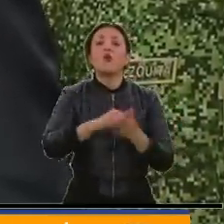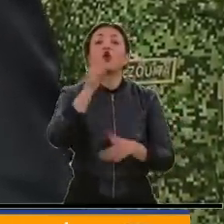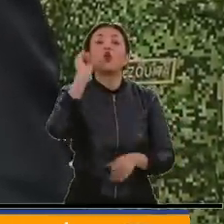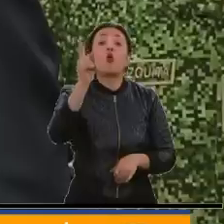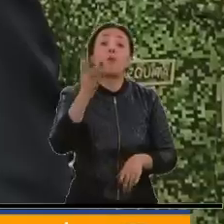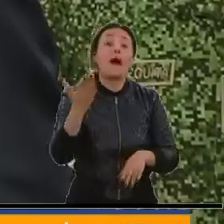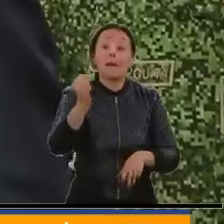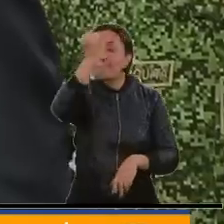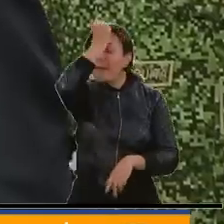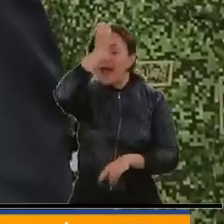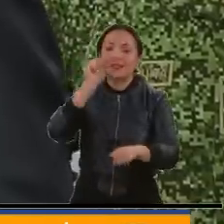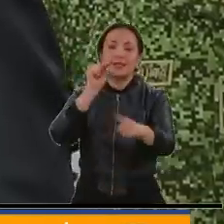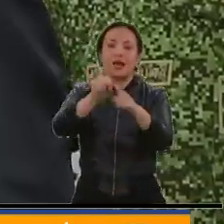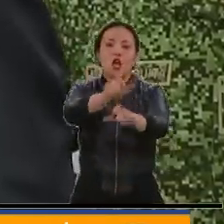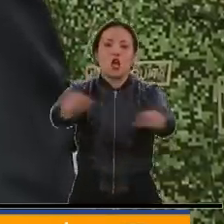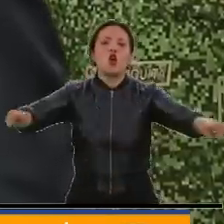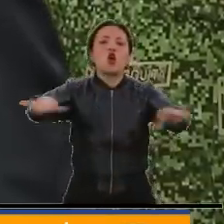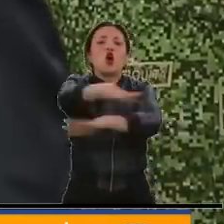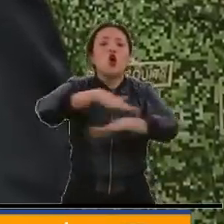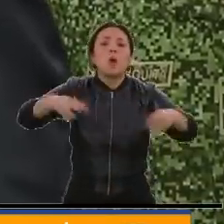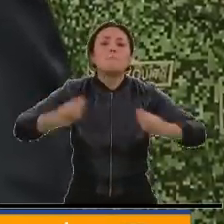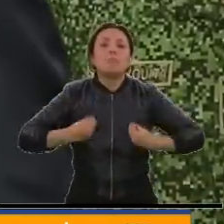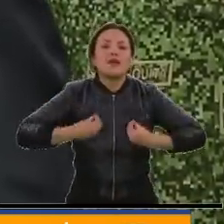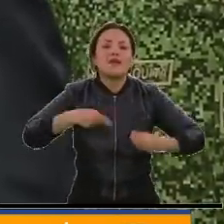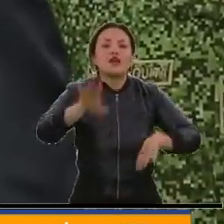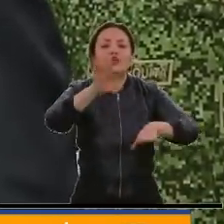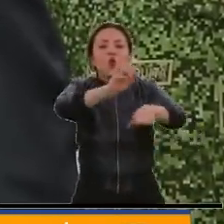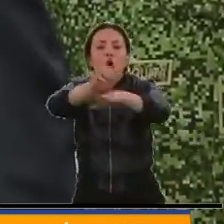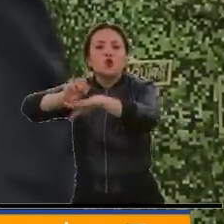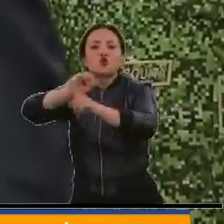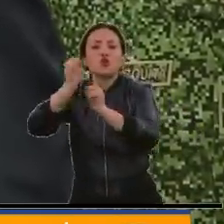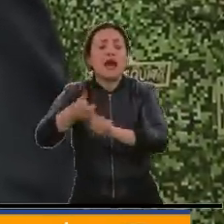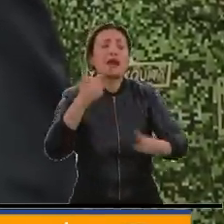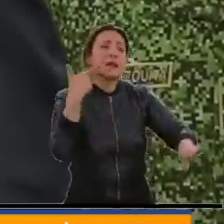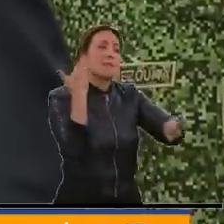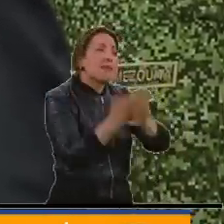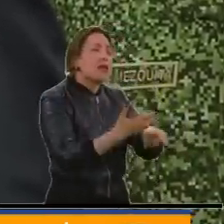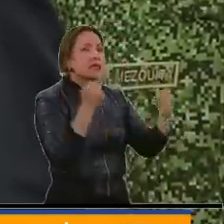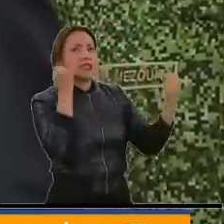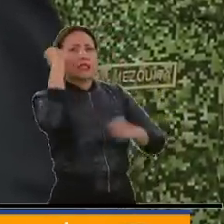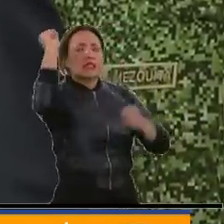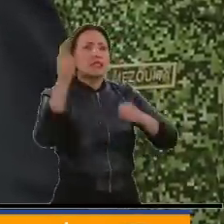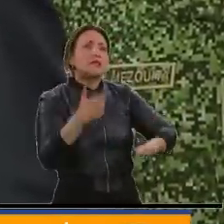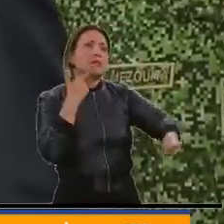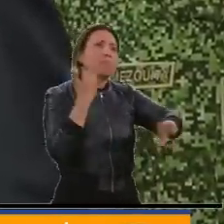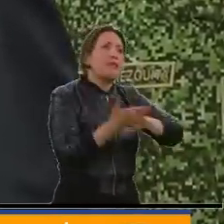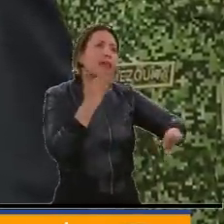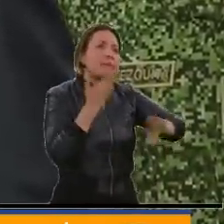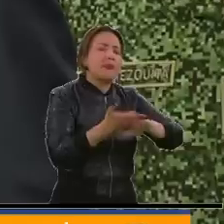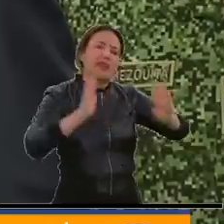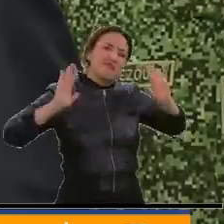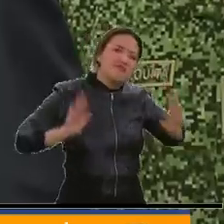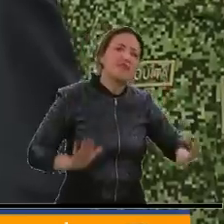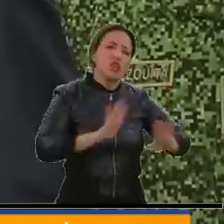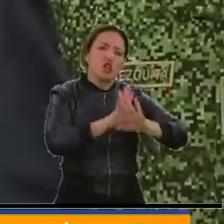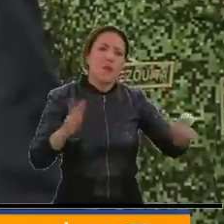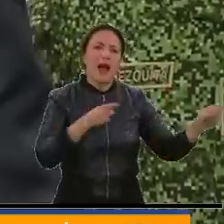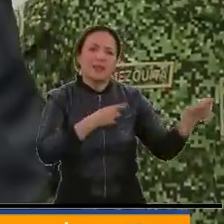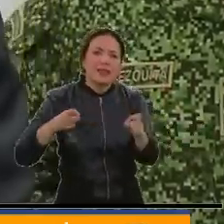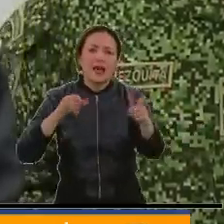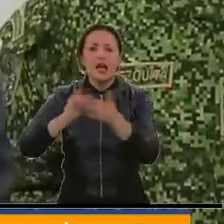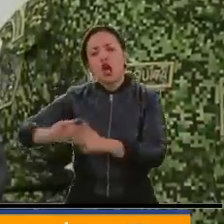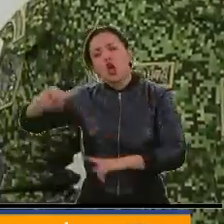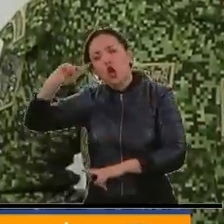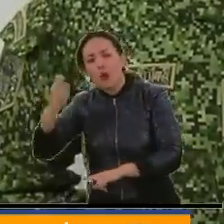comunidades y las organizaciones sociales en los territorios que desesperadamente han clamado porque haya un cese bilateral al fuego.